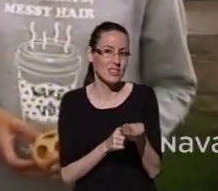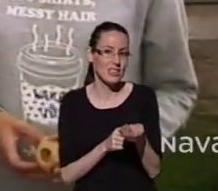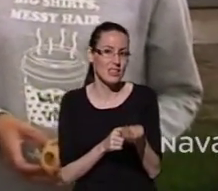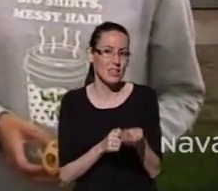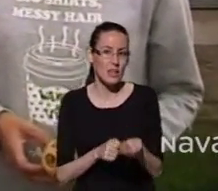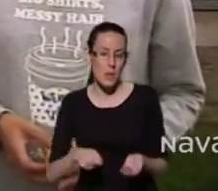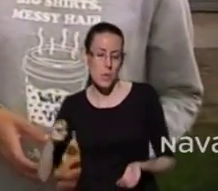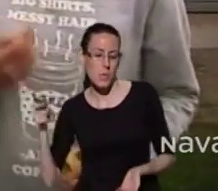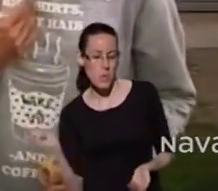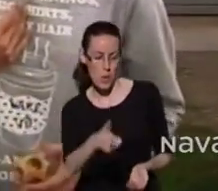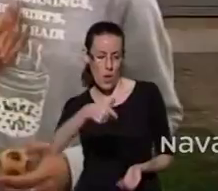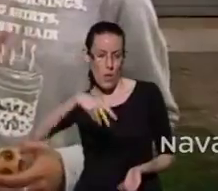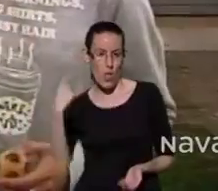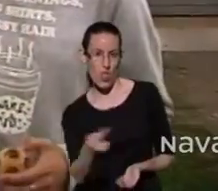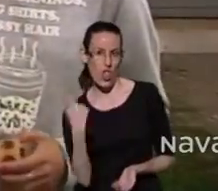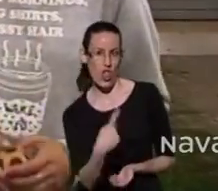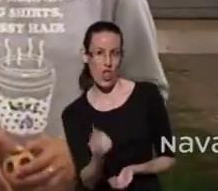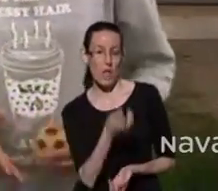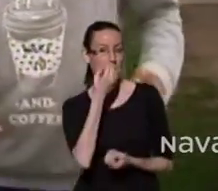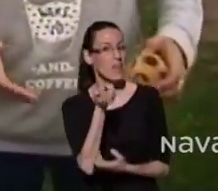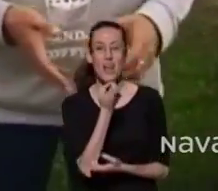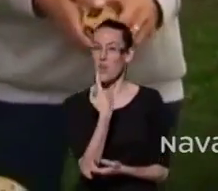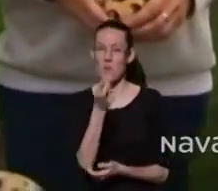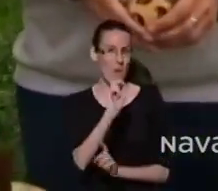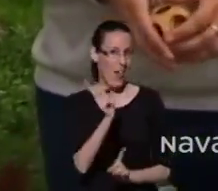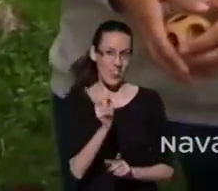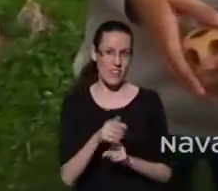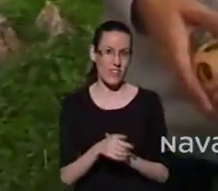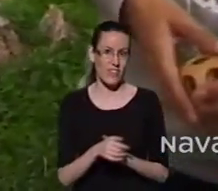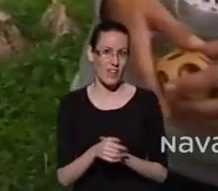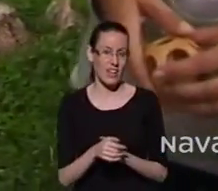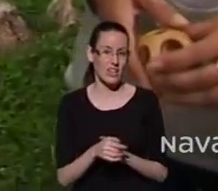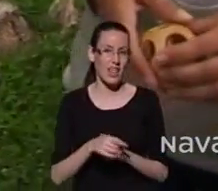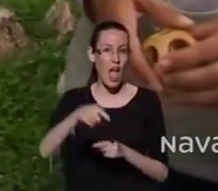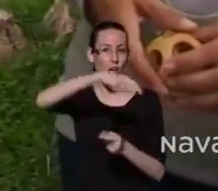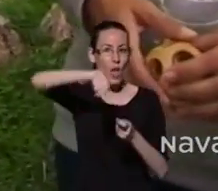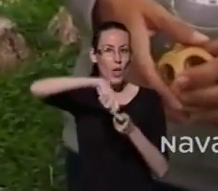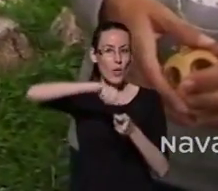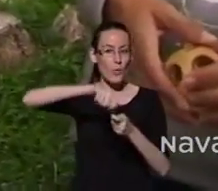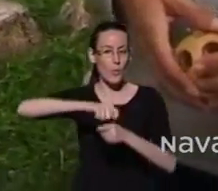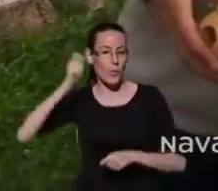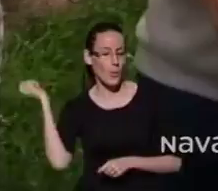habilidad para tirarla y que... O sea, para mí bien, ¿no? Por ejemplo, sí. Por ejemplo. No hace falta atarle la cuerda porque ya está atada,